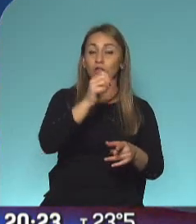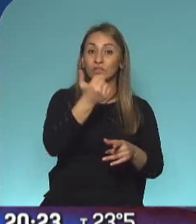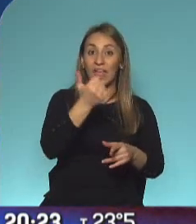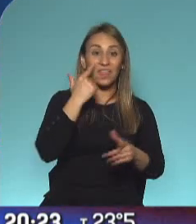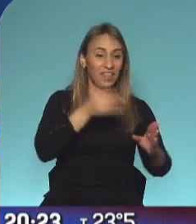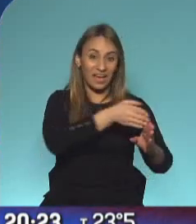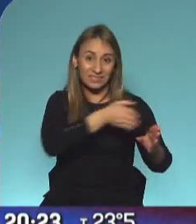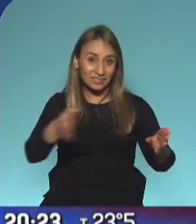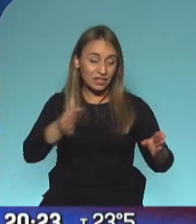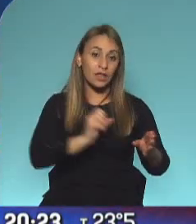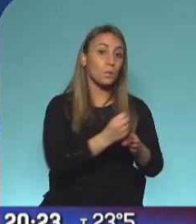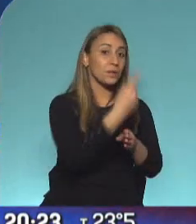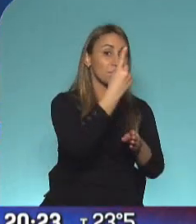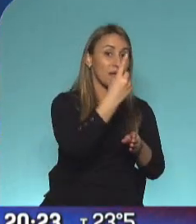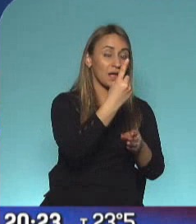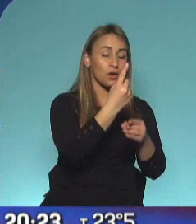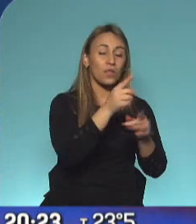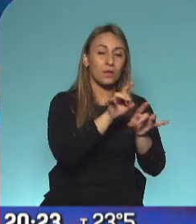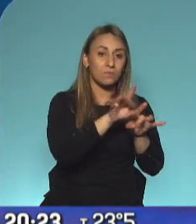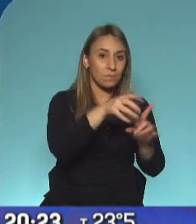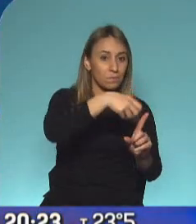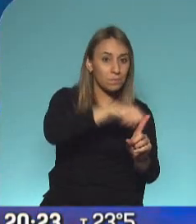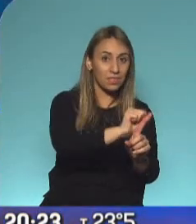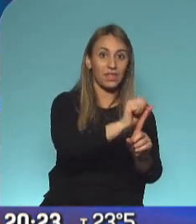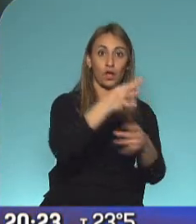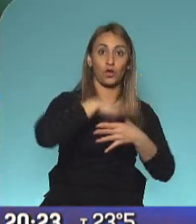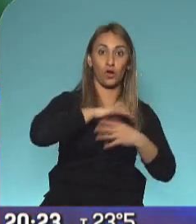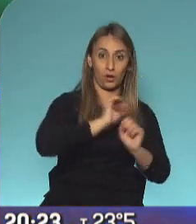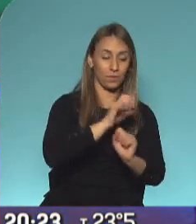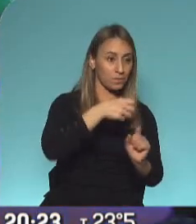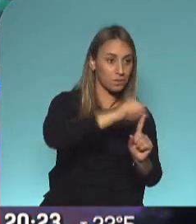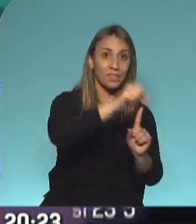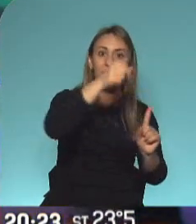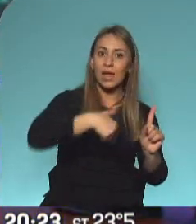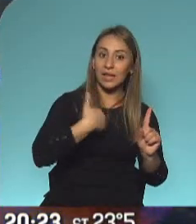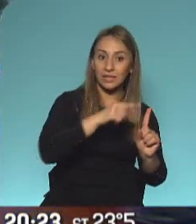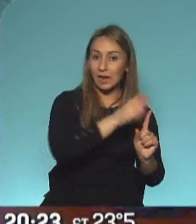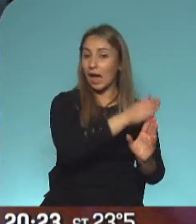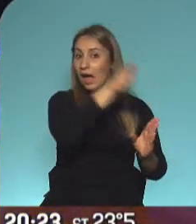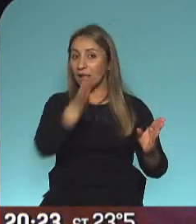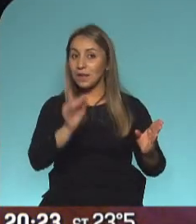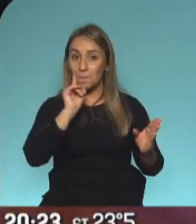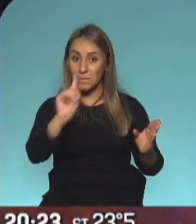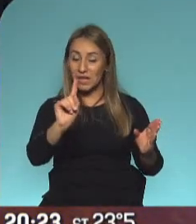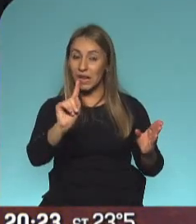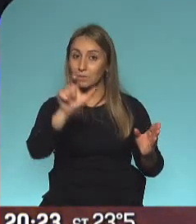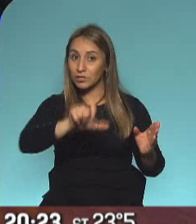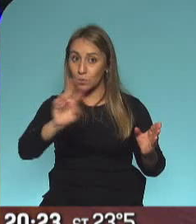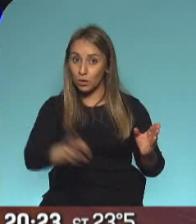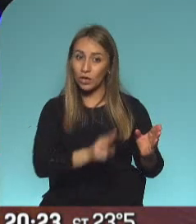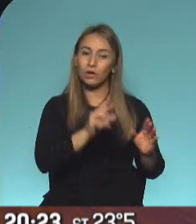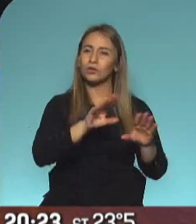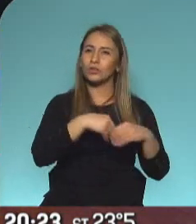la... Es decir, desde el primer caso de coronavirus reportado en la Argentina hasta llegar a 1.000 muertes, 106 días. 106.